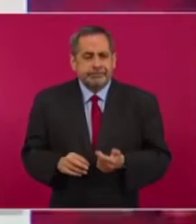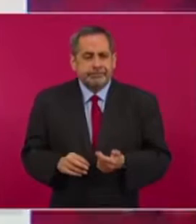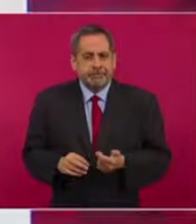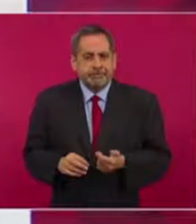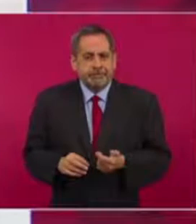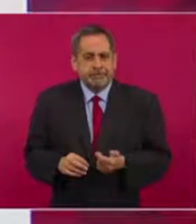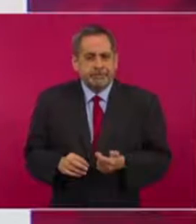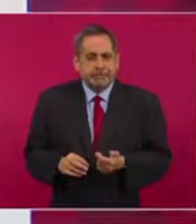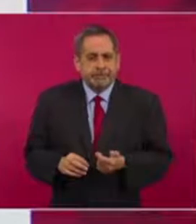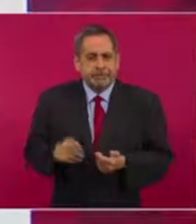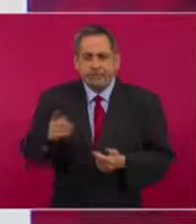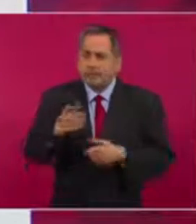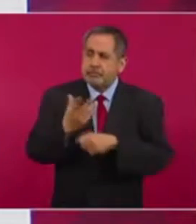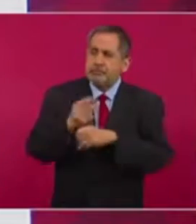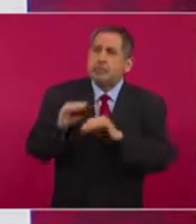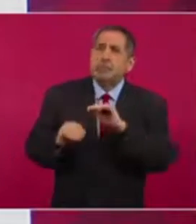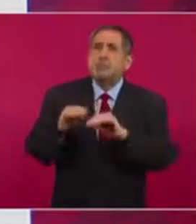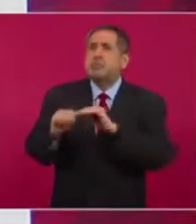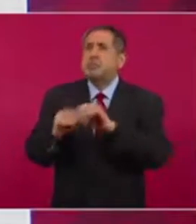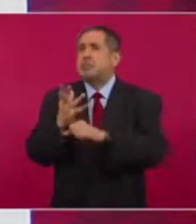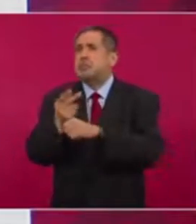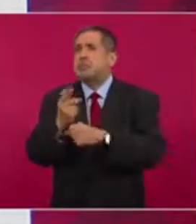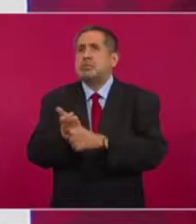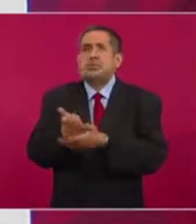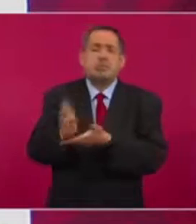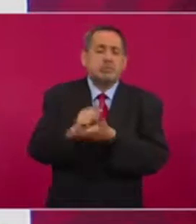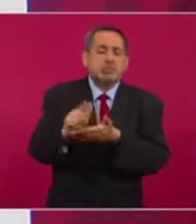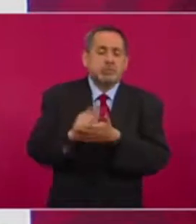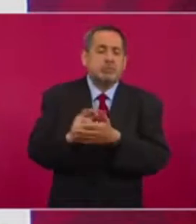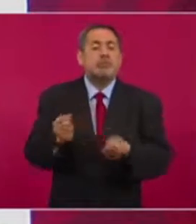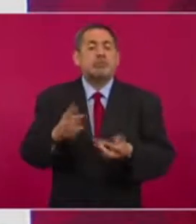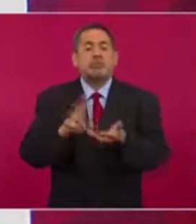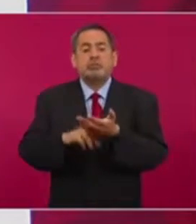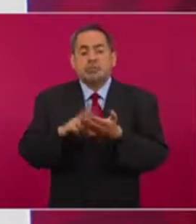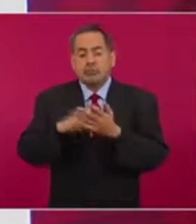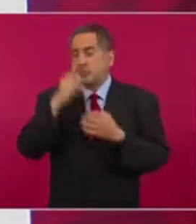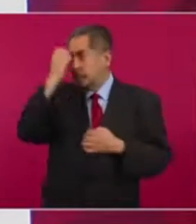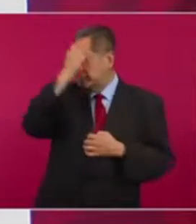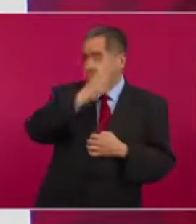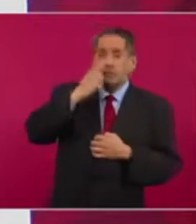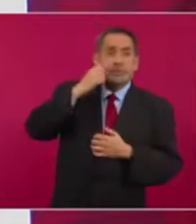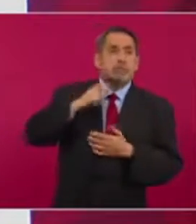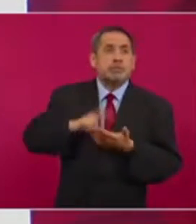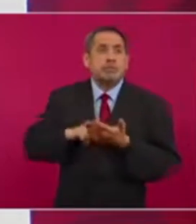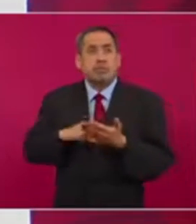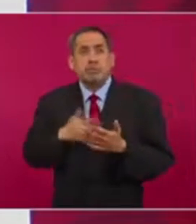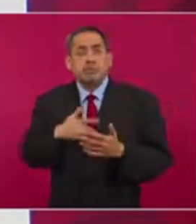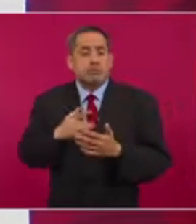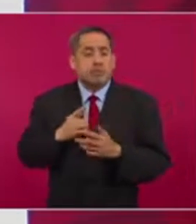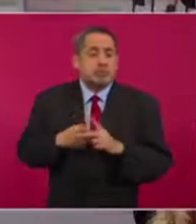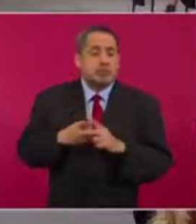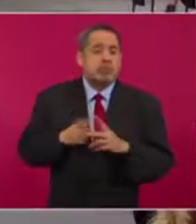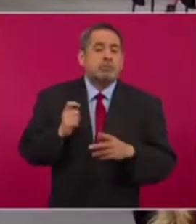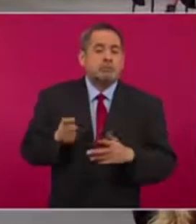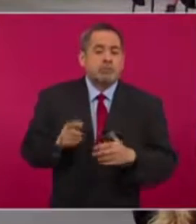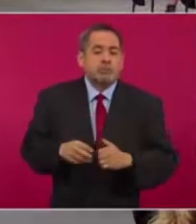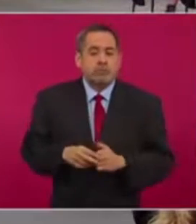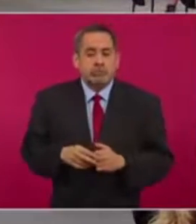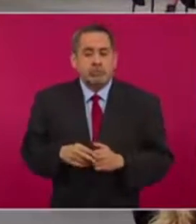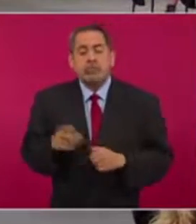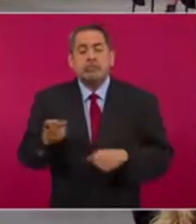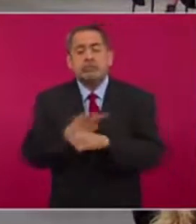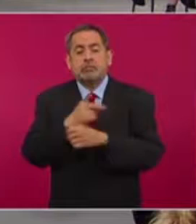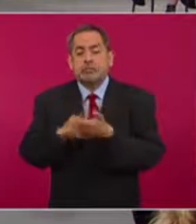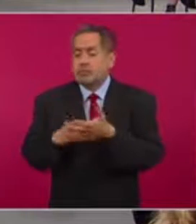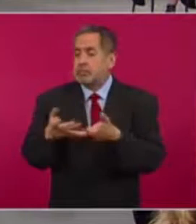solo de mantenimiento, el último avalúo ya resultó